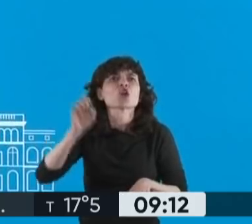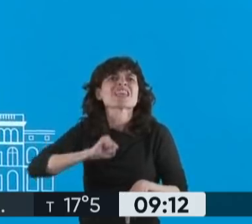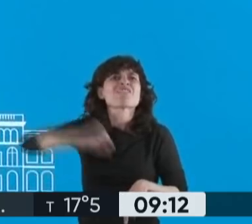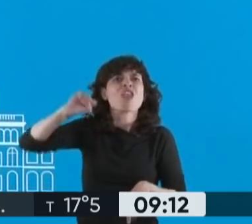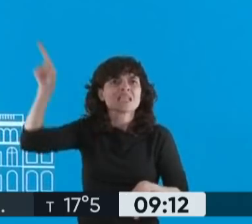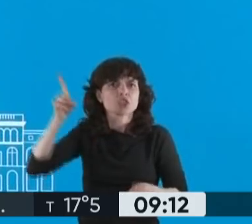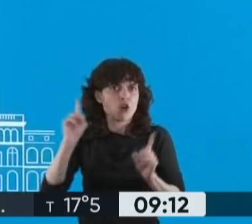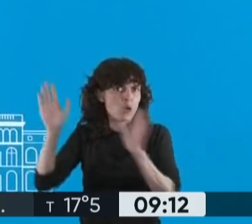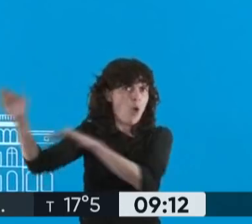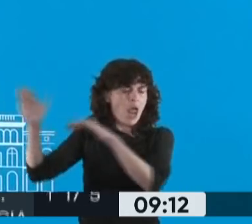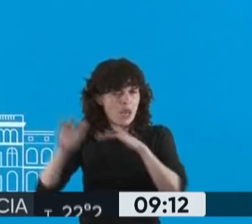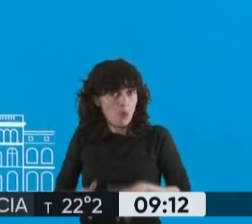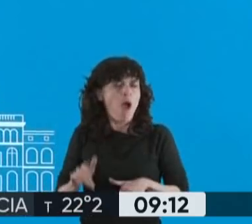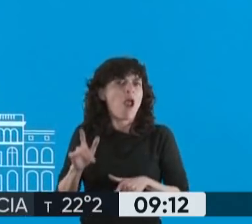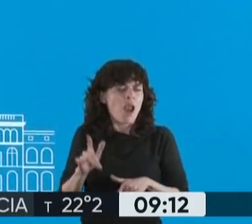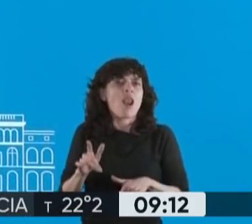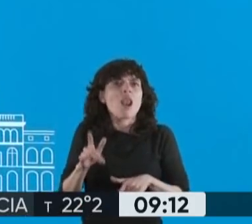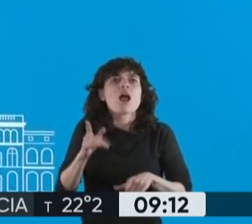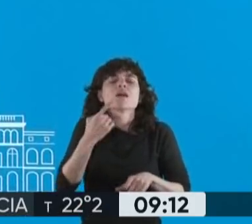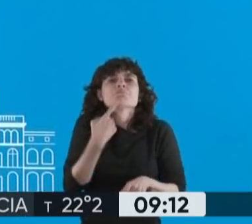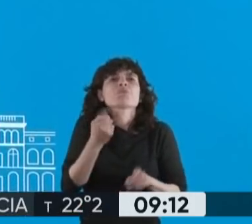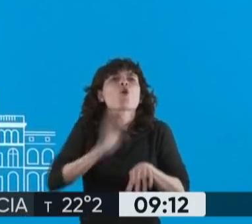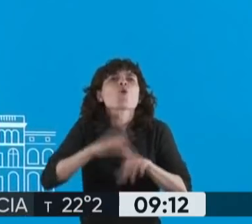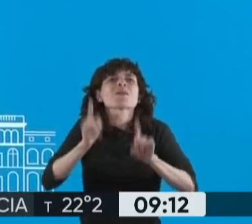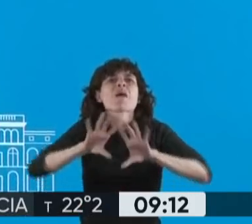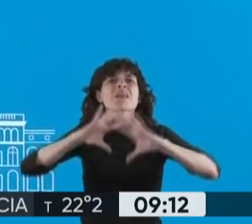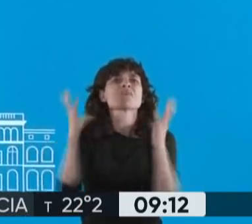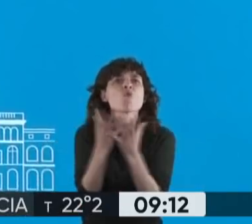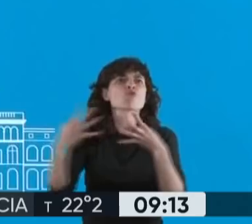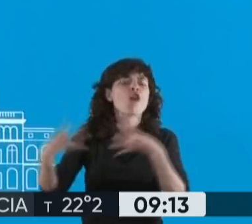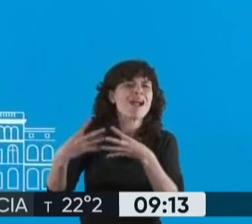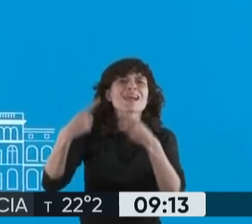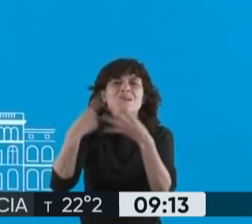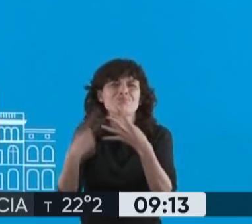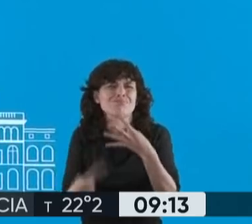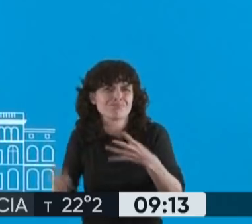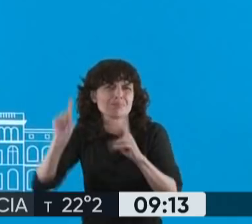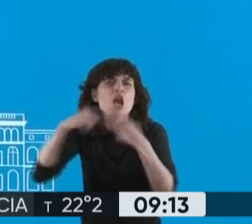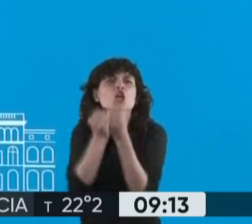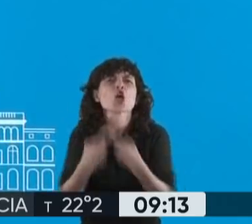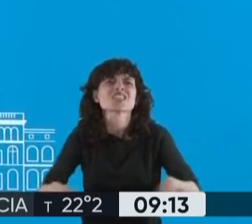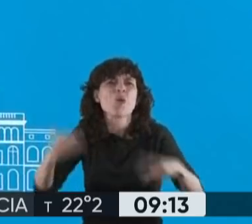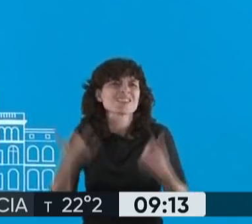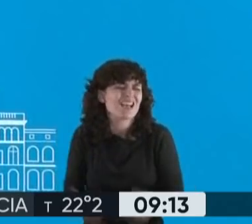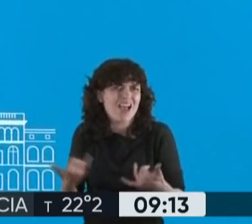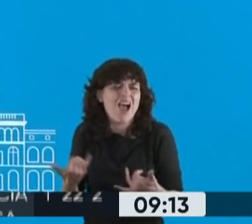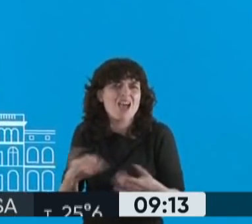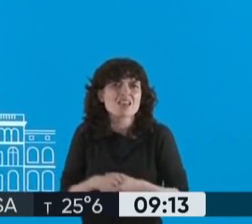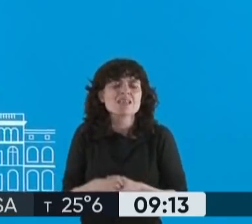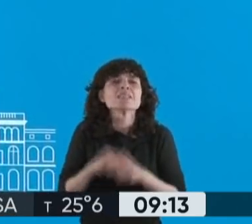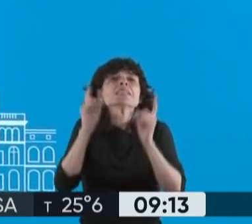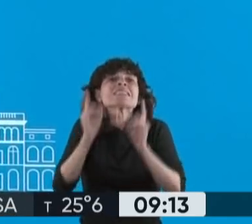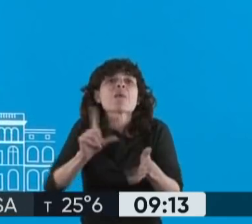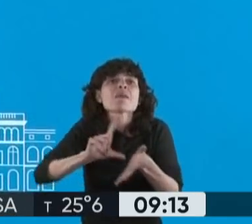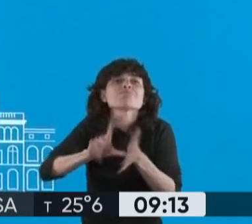son todos temas que obviamente en la nueva situación internacional, en la cual depende de cuánto dura la guerra, depende de cómo